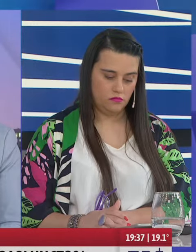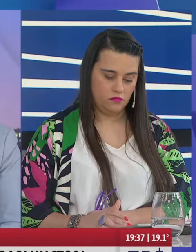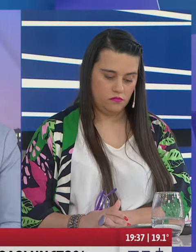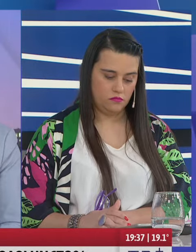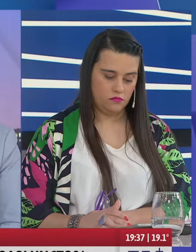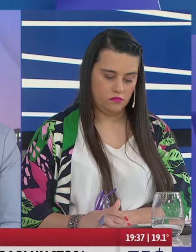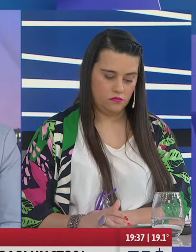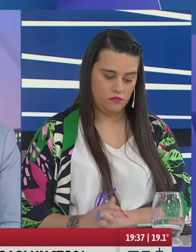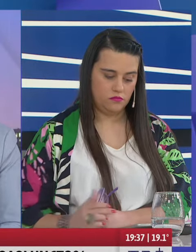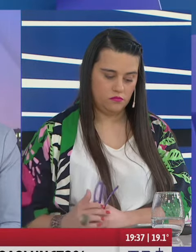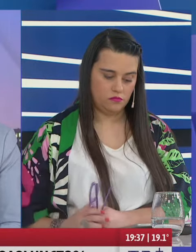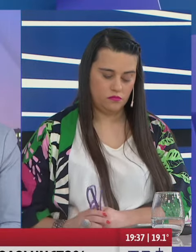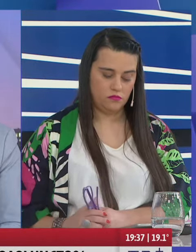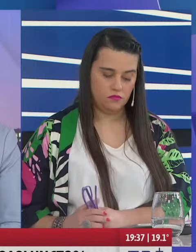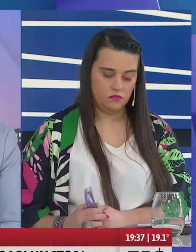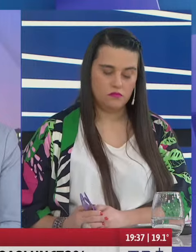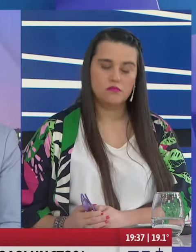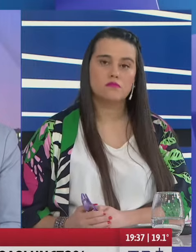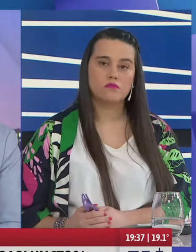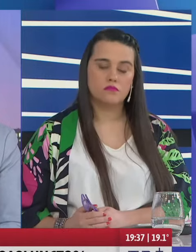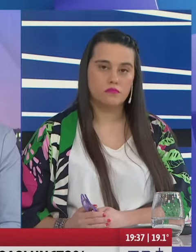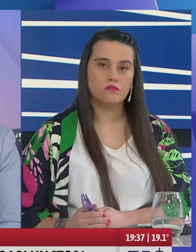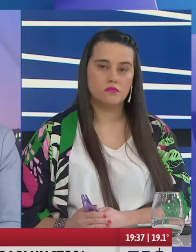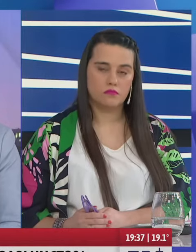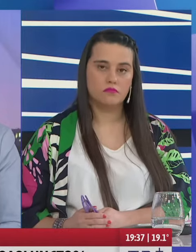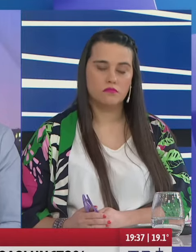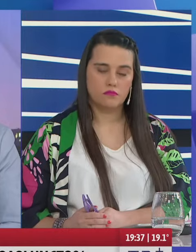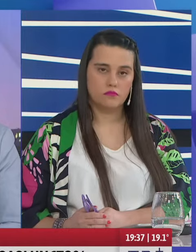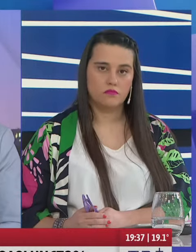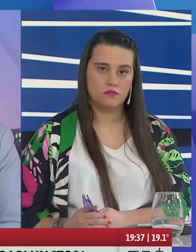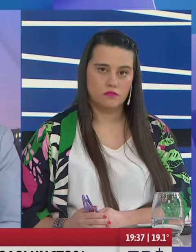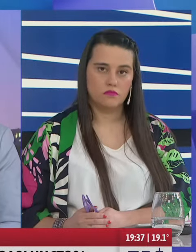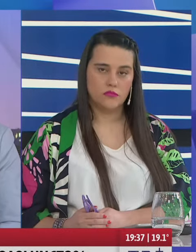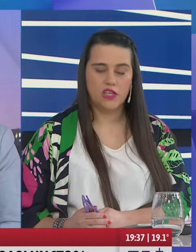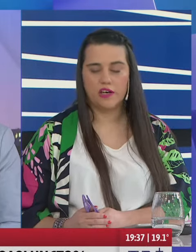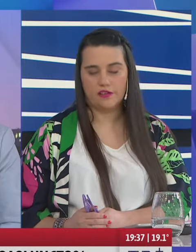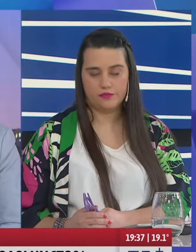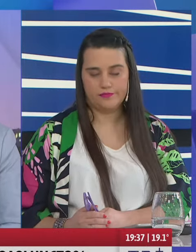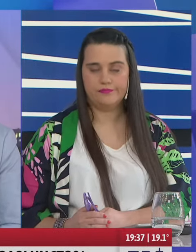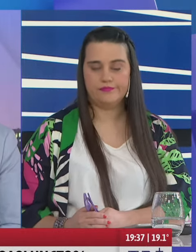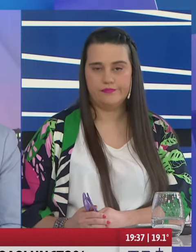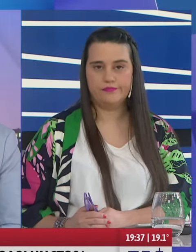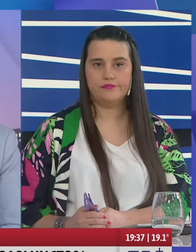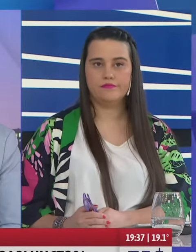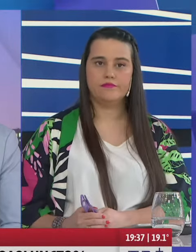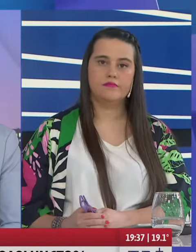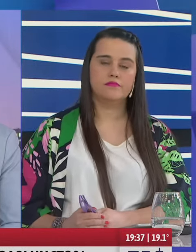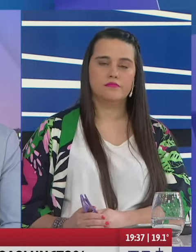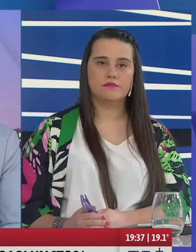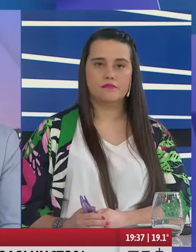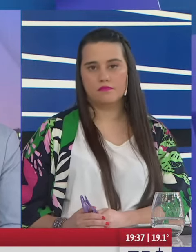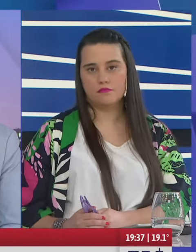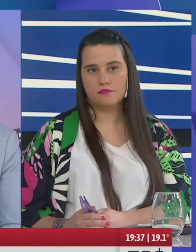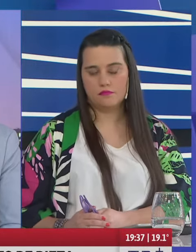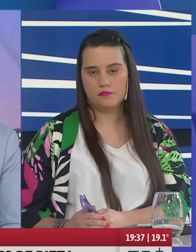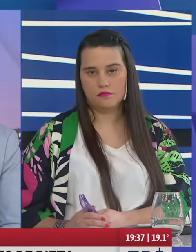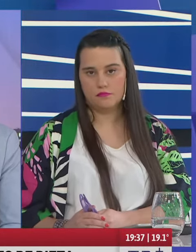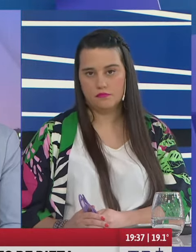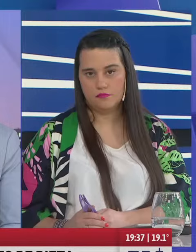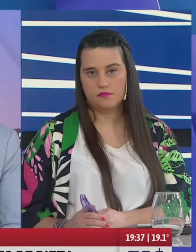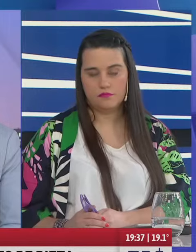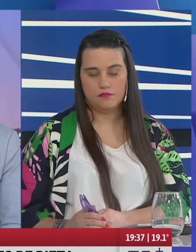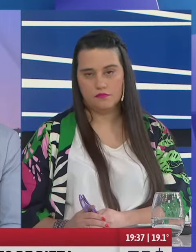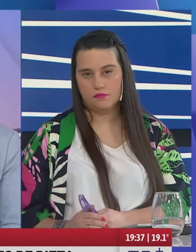me aumentan los topes de escala y ellos se están aumentando ya 170% de las dietas? Y además se suman un aguinaldo y yo como monotributista me tengo que